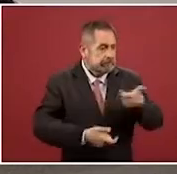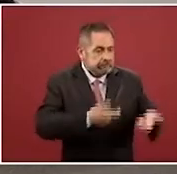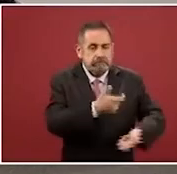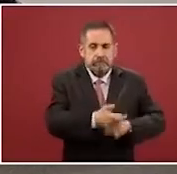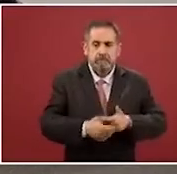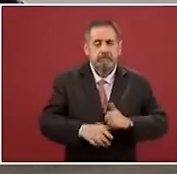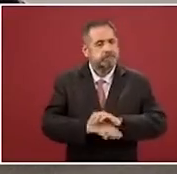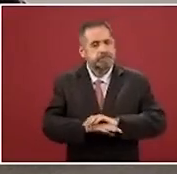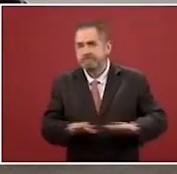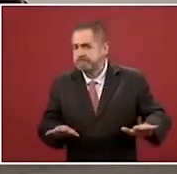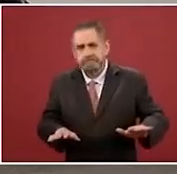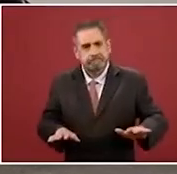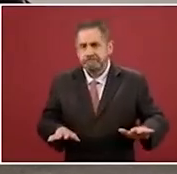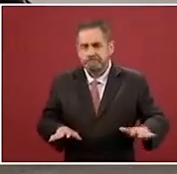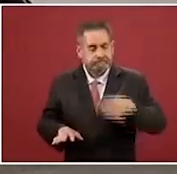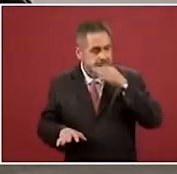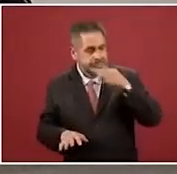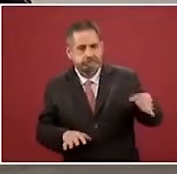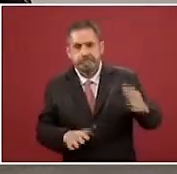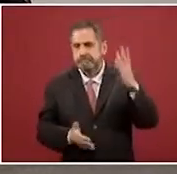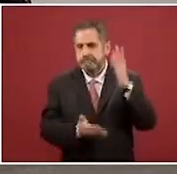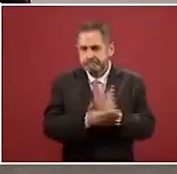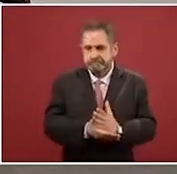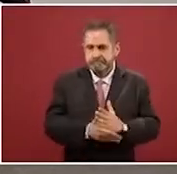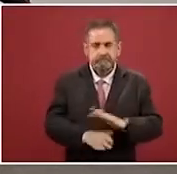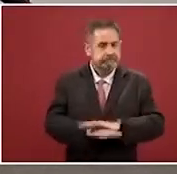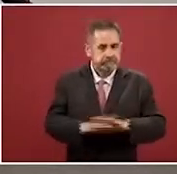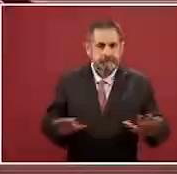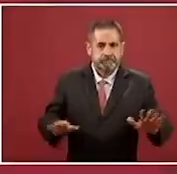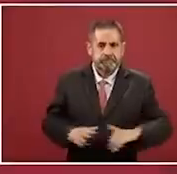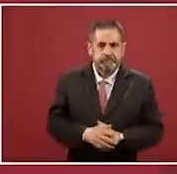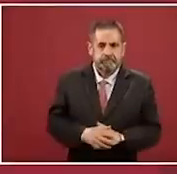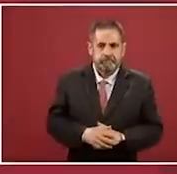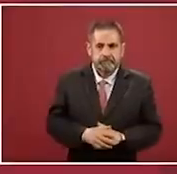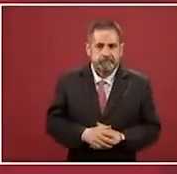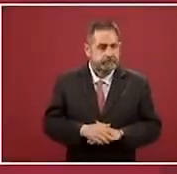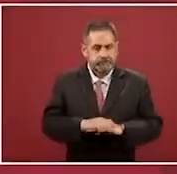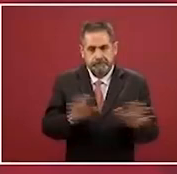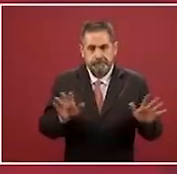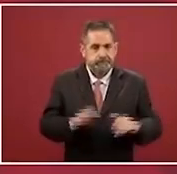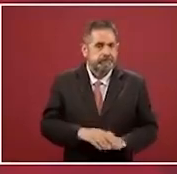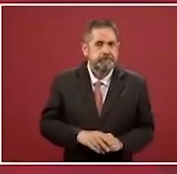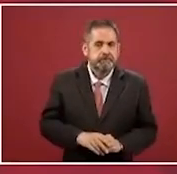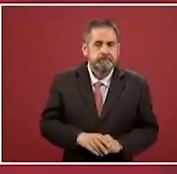Entonces, decirles ya, se acabó, a las extranjeras,